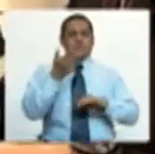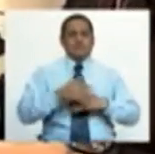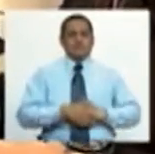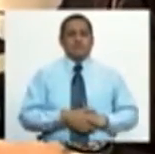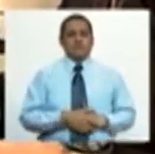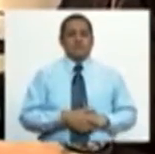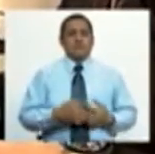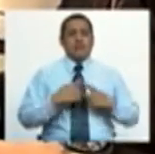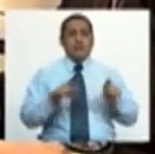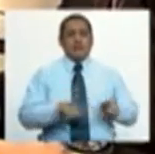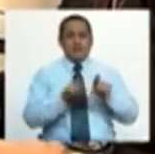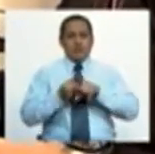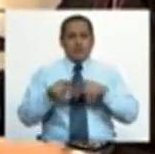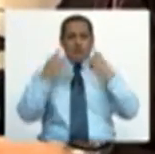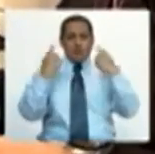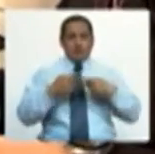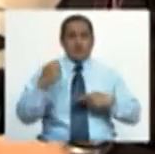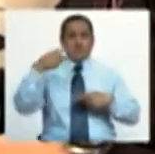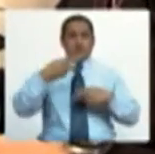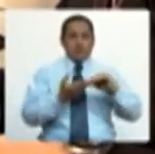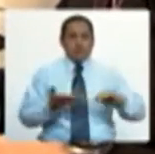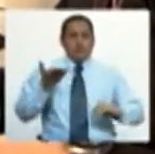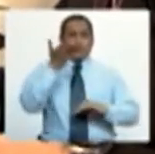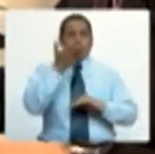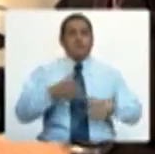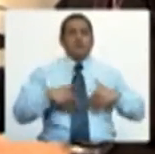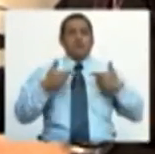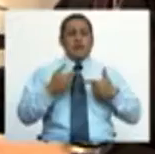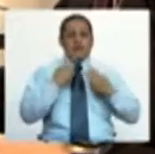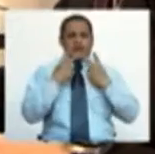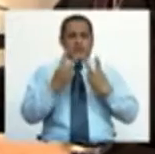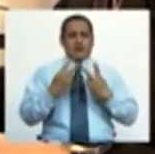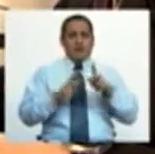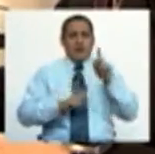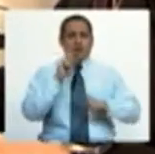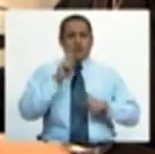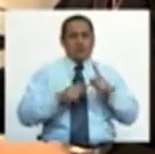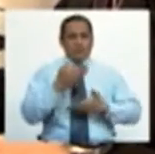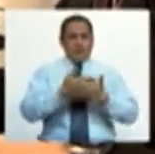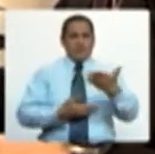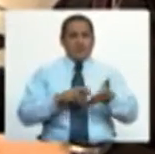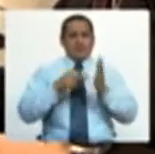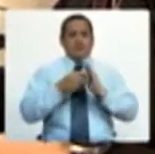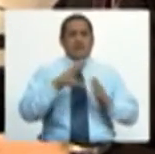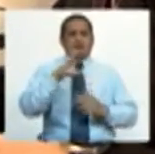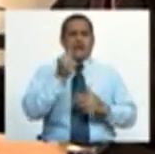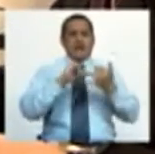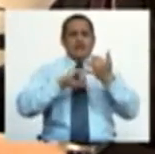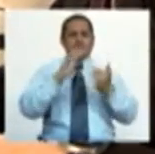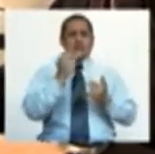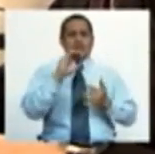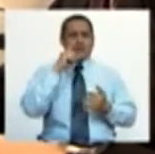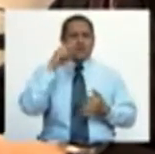Ahora, para esta decisión en la segunda instancia podría haber extraordinariamente un recurso adicional que se llama casación, que